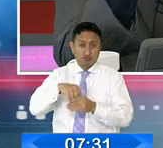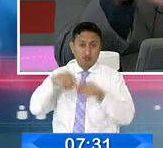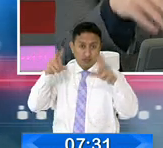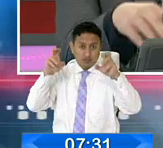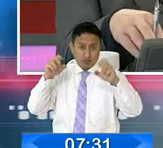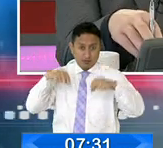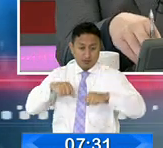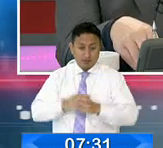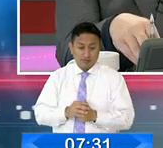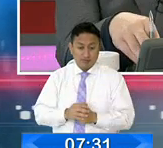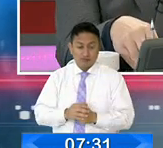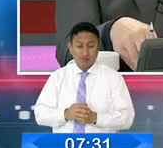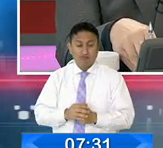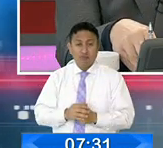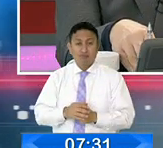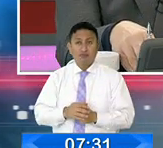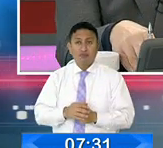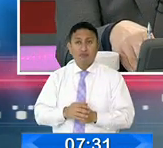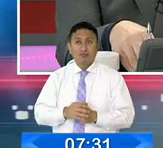en subsidio de diésel,